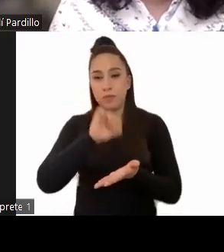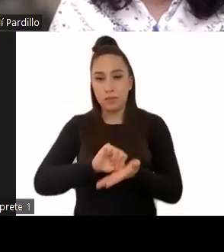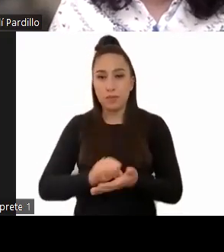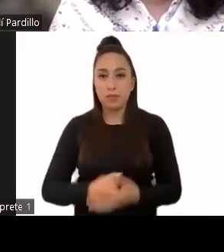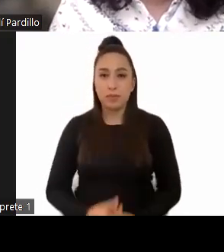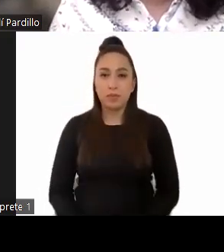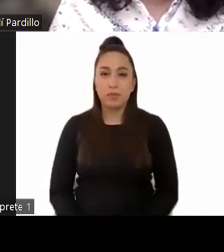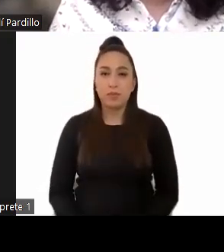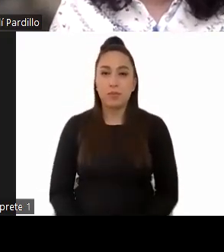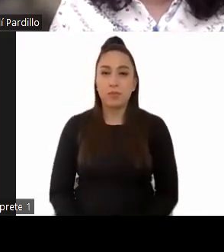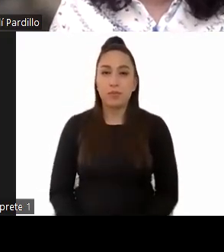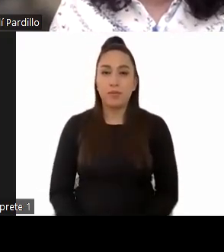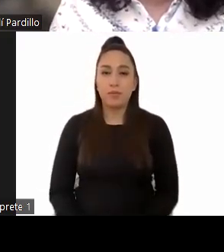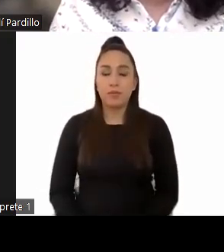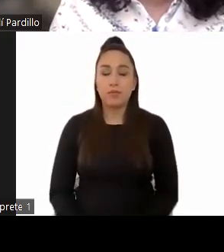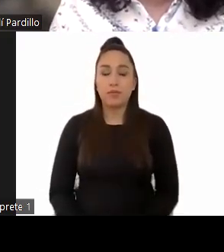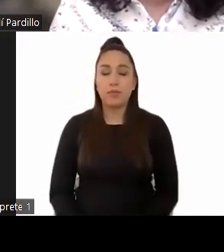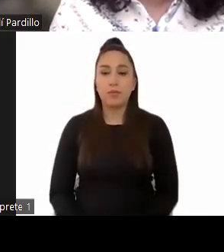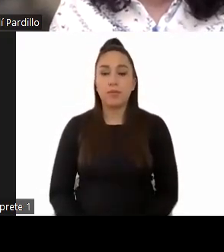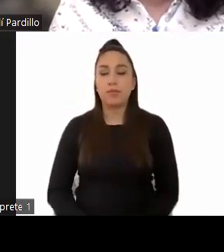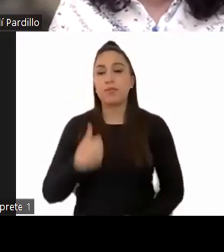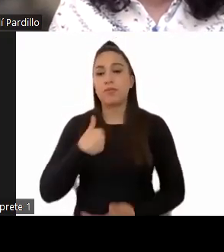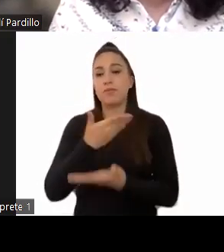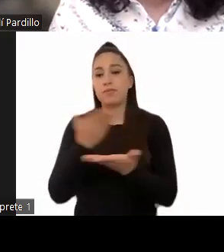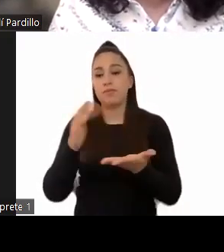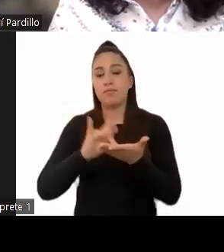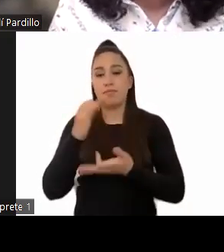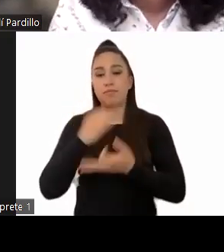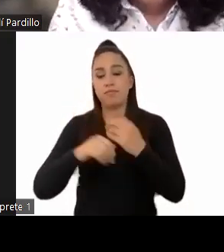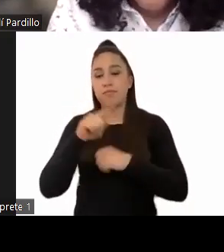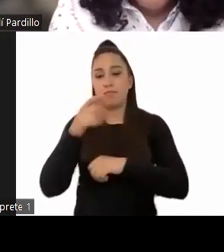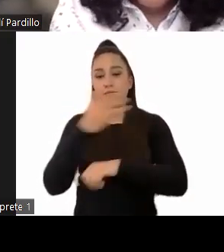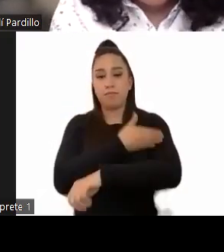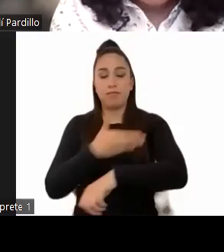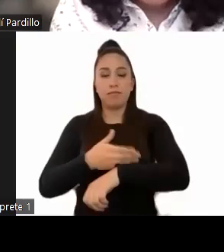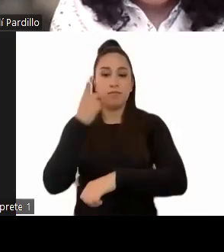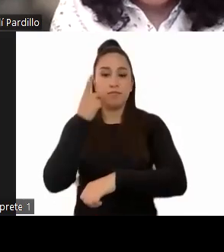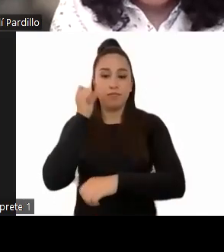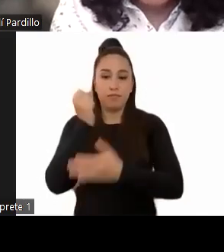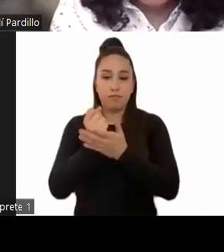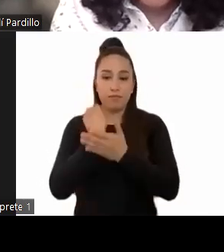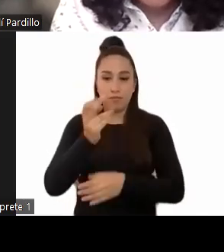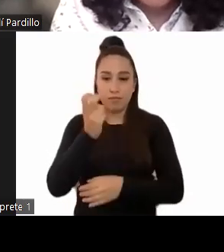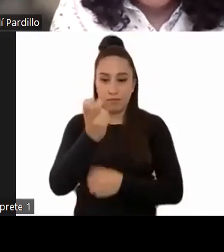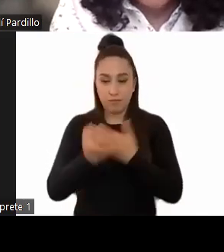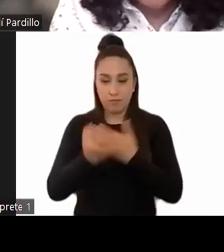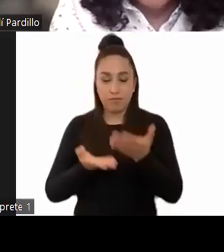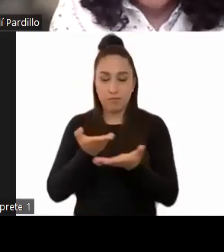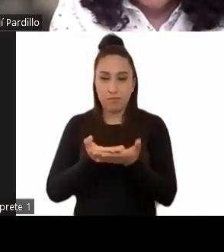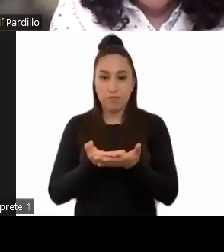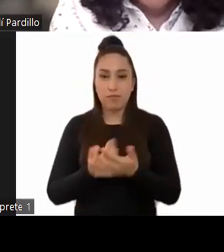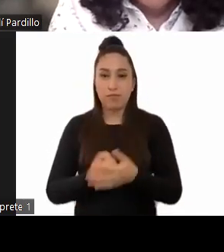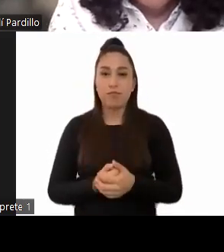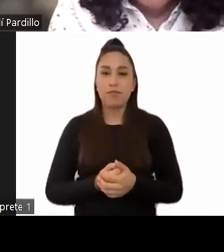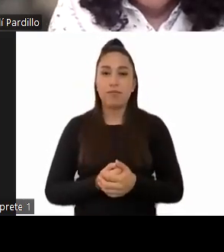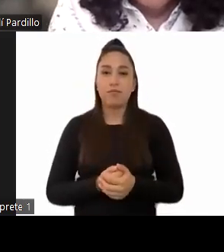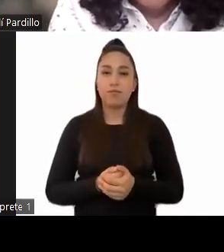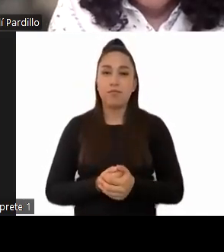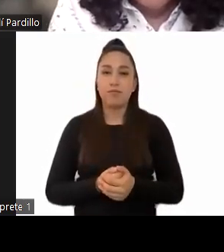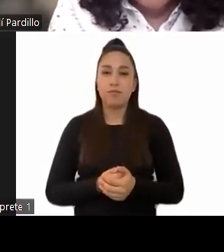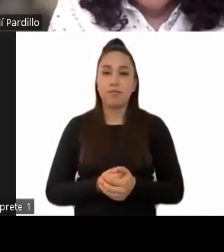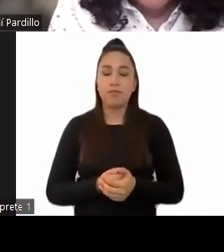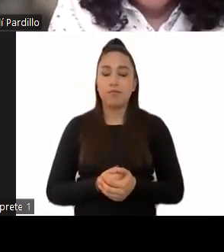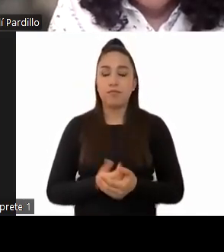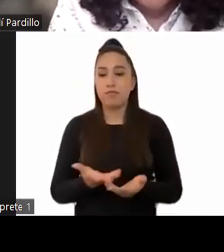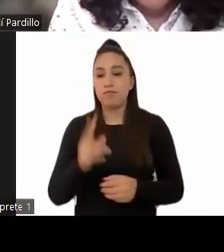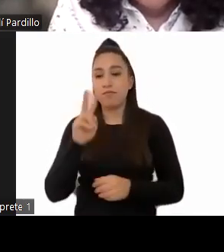Quiero agradecer a mis compañeras y a mis compañeros diputados la aprobación del presente dictamen, porque creo que beneficia